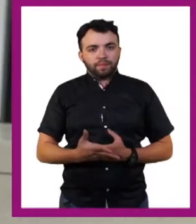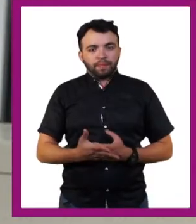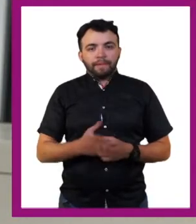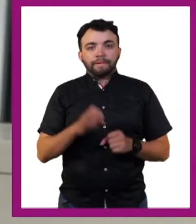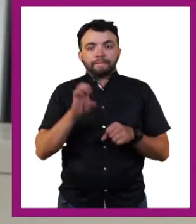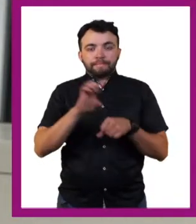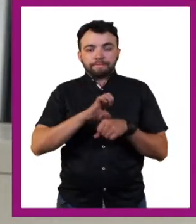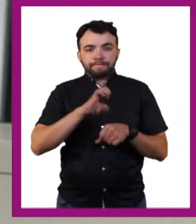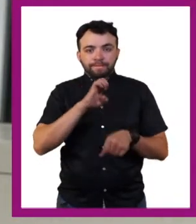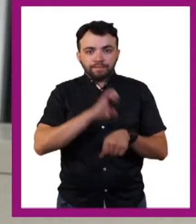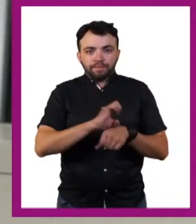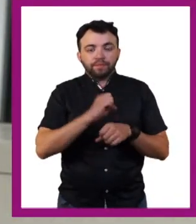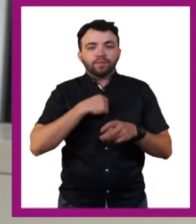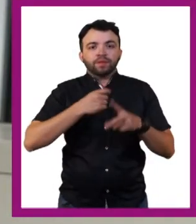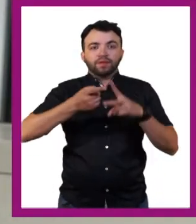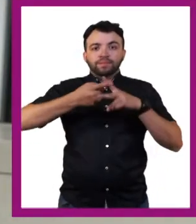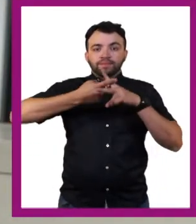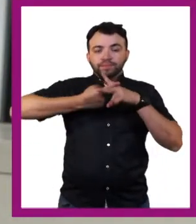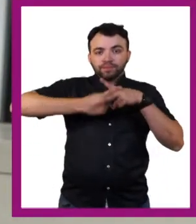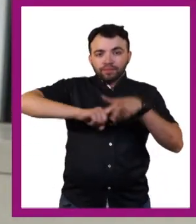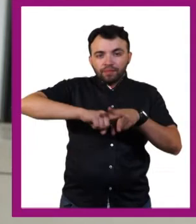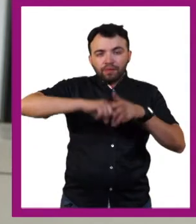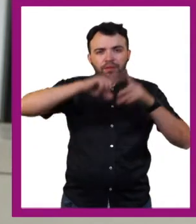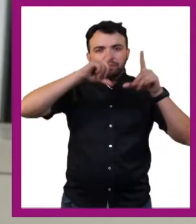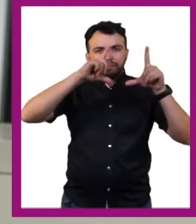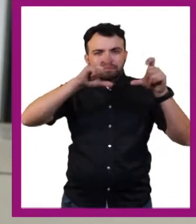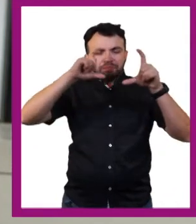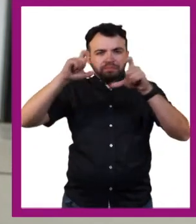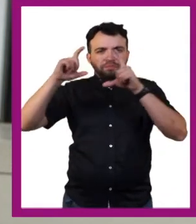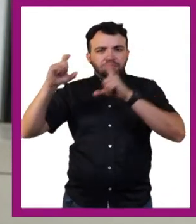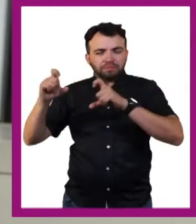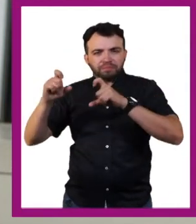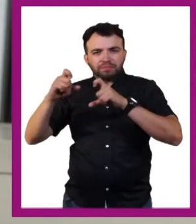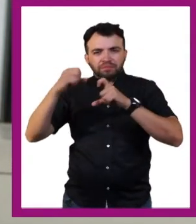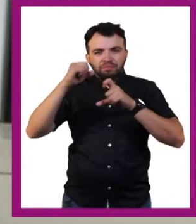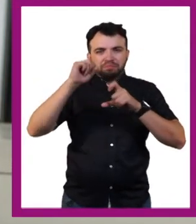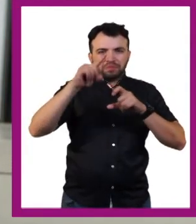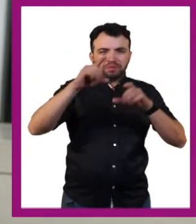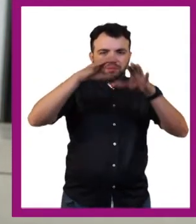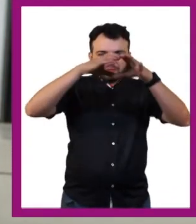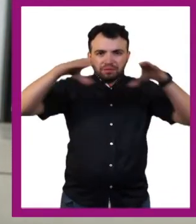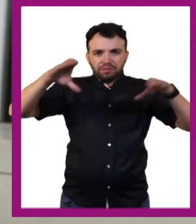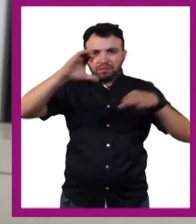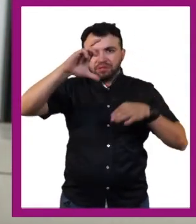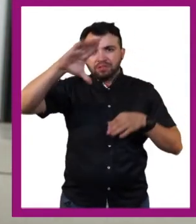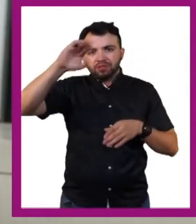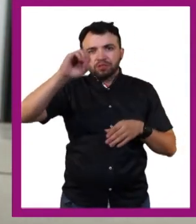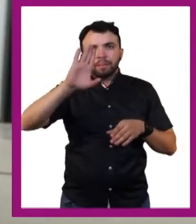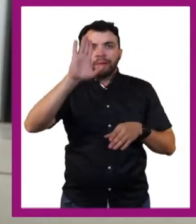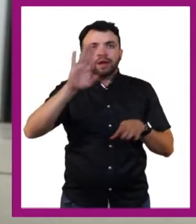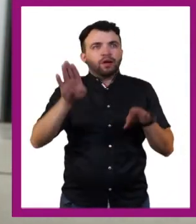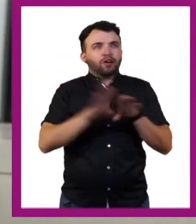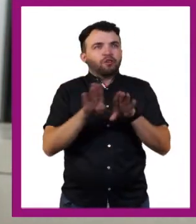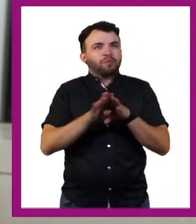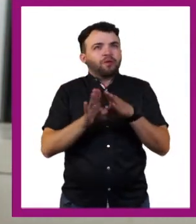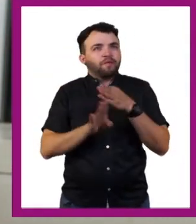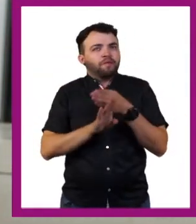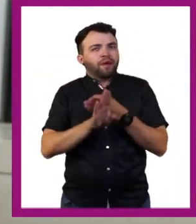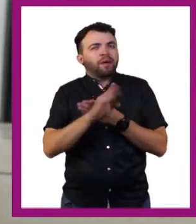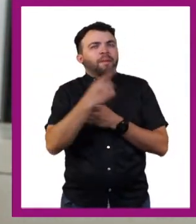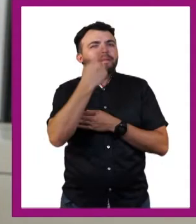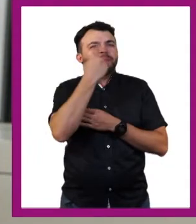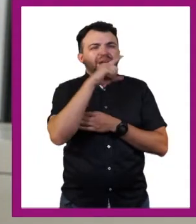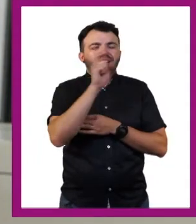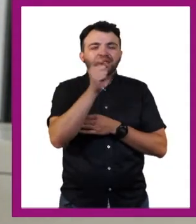Entonces, empecé a tomar todo este circo que era como fantasmagórico, pero mucho para dar